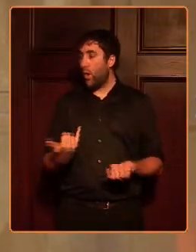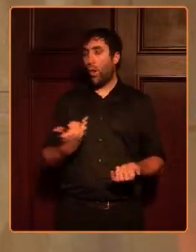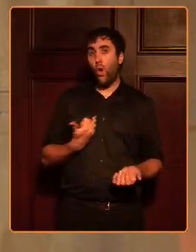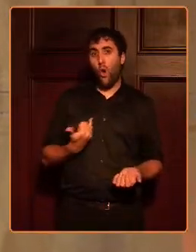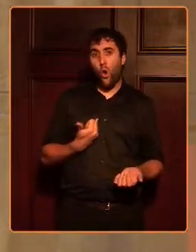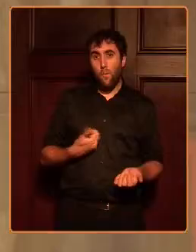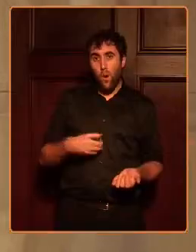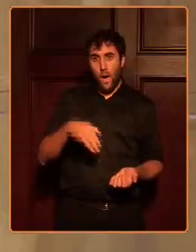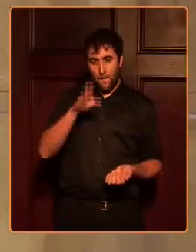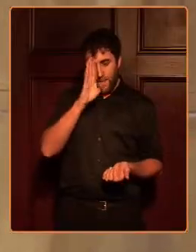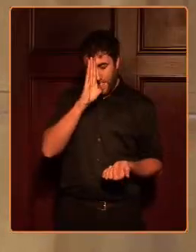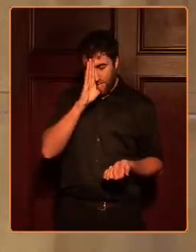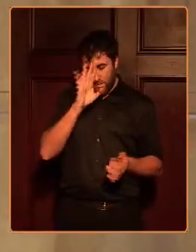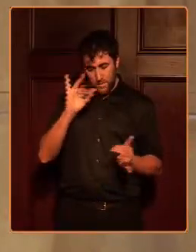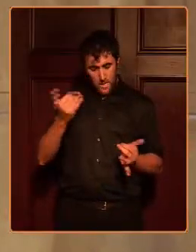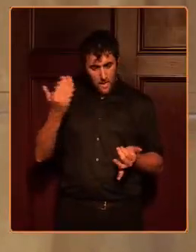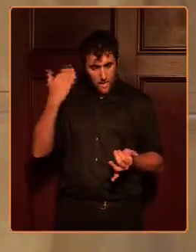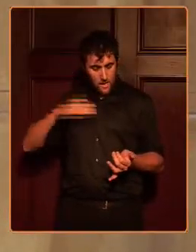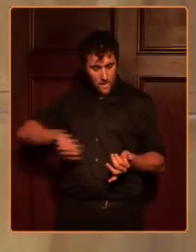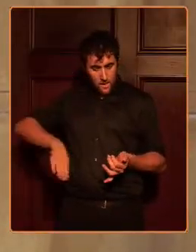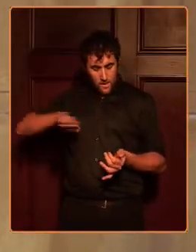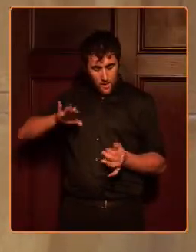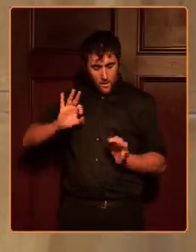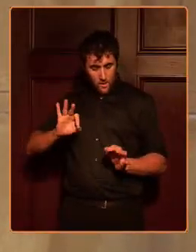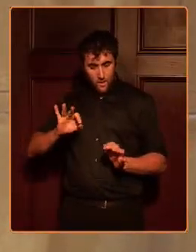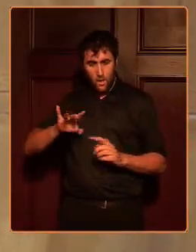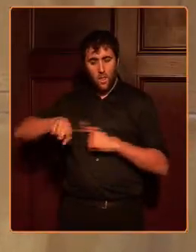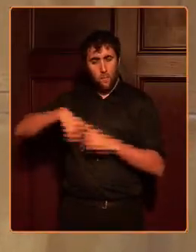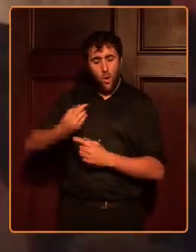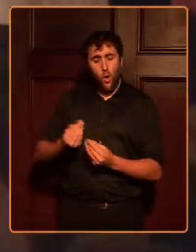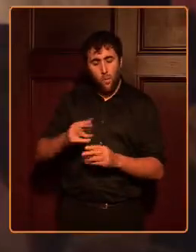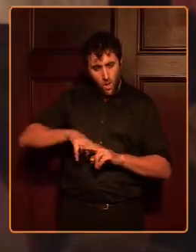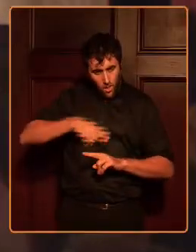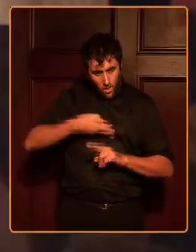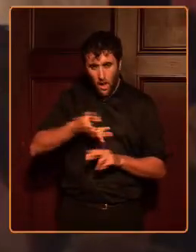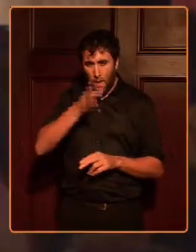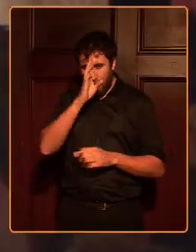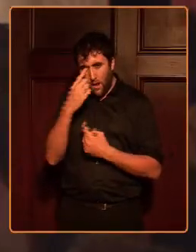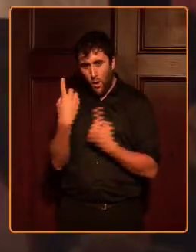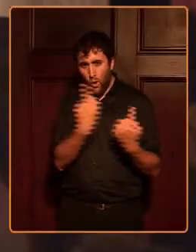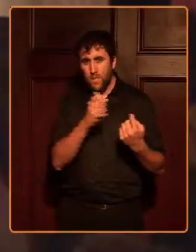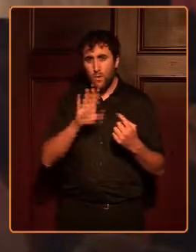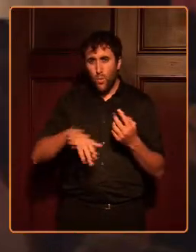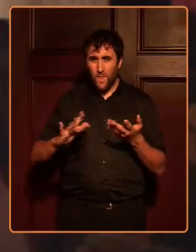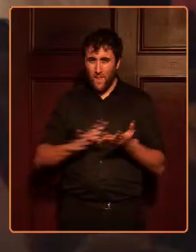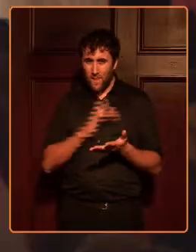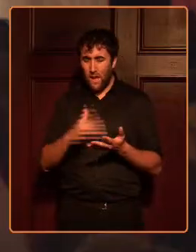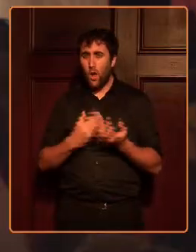aprendemos a aprender de nuevo en la era de la inteligencia artificial?